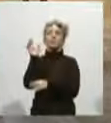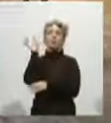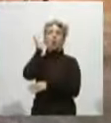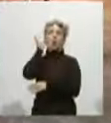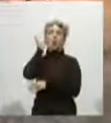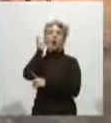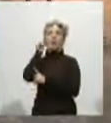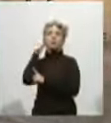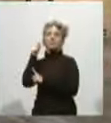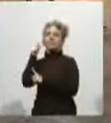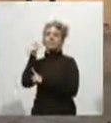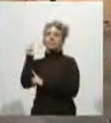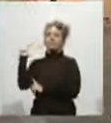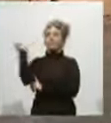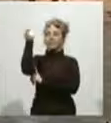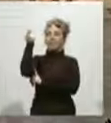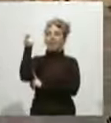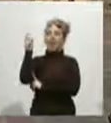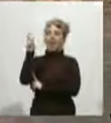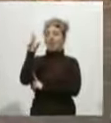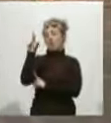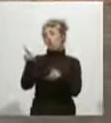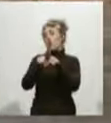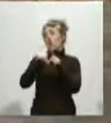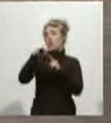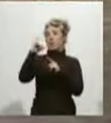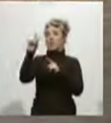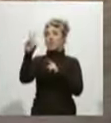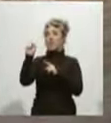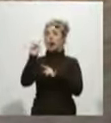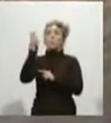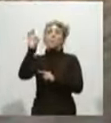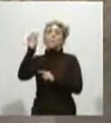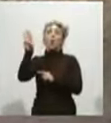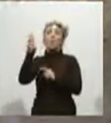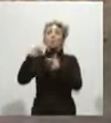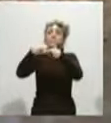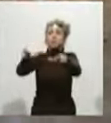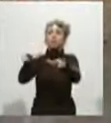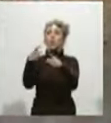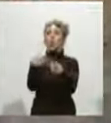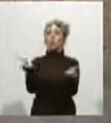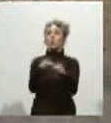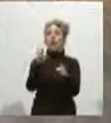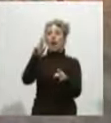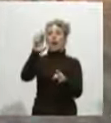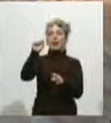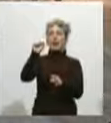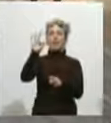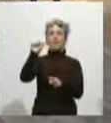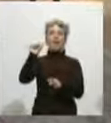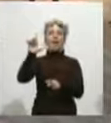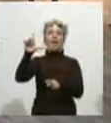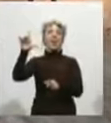gay, sino es una de las divas auténticas, ya saben, del pop de aquella época. Rafaela Carrá, que nos recordaba aquello tan grande de para hacer bien el